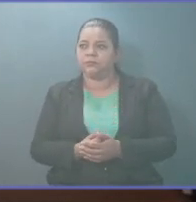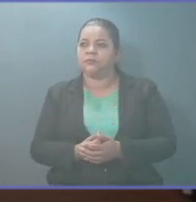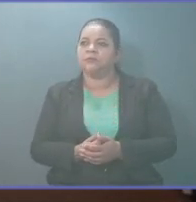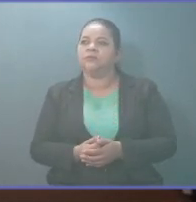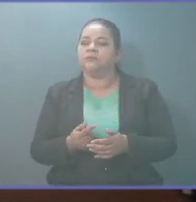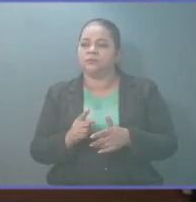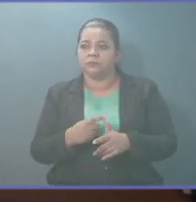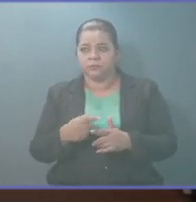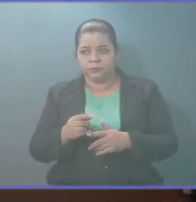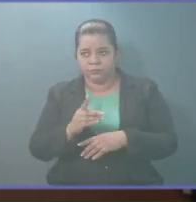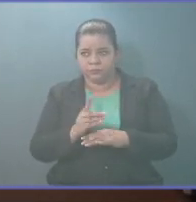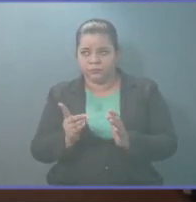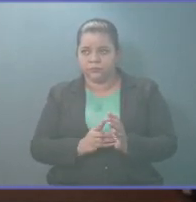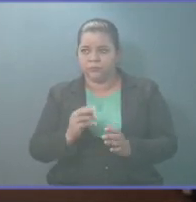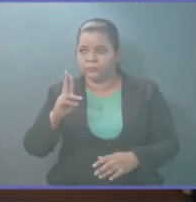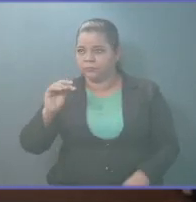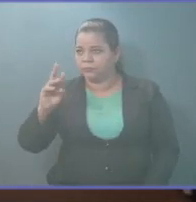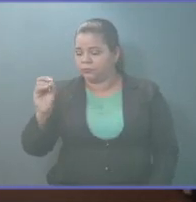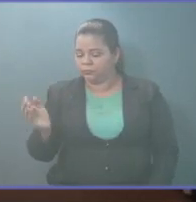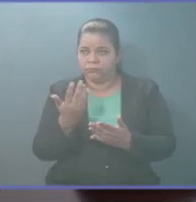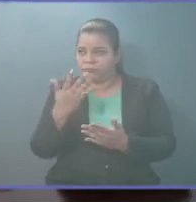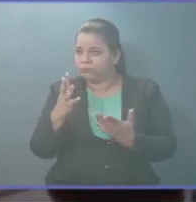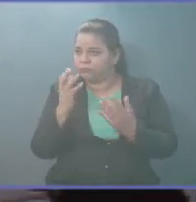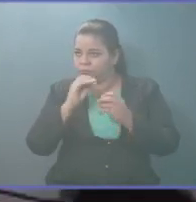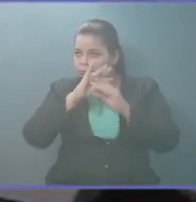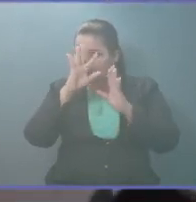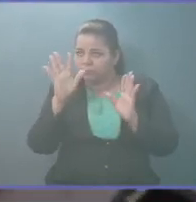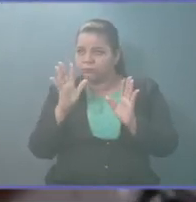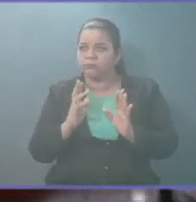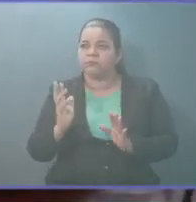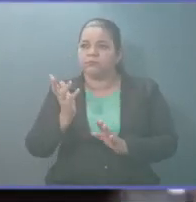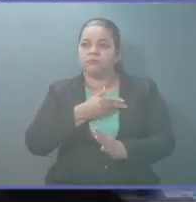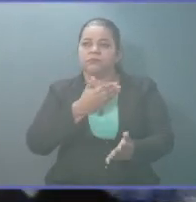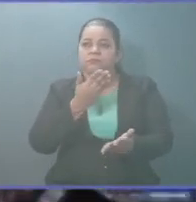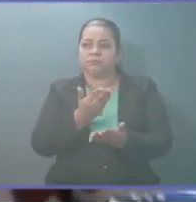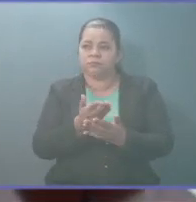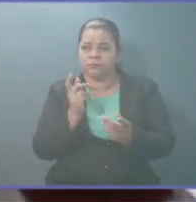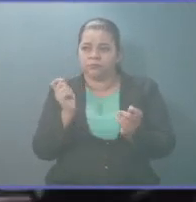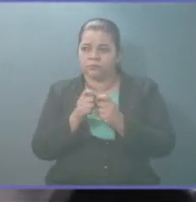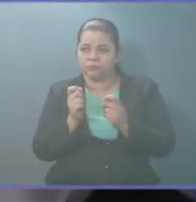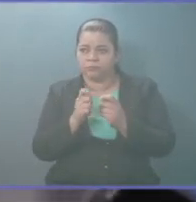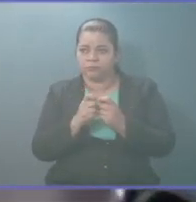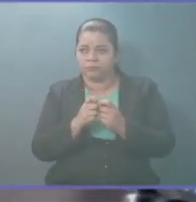No sé si captó, licenciada Que diga en Carranza. la resolución.